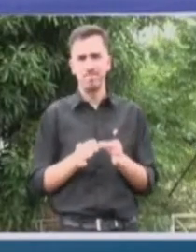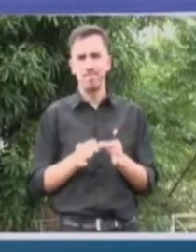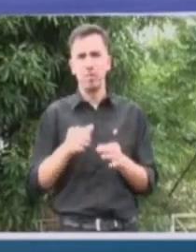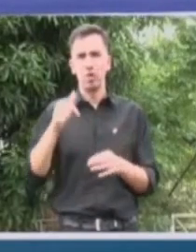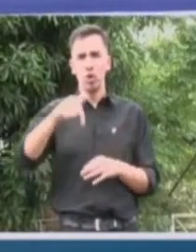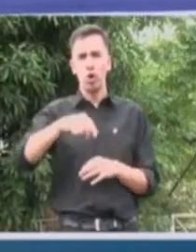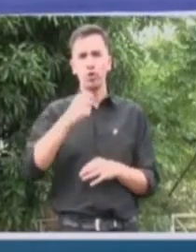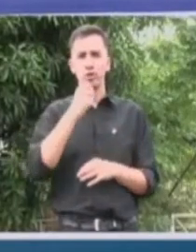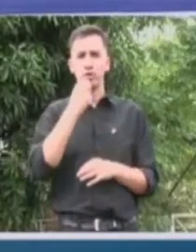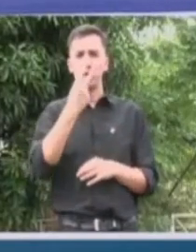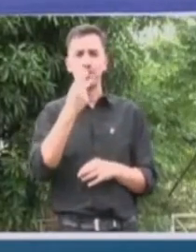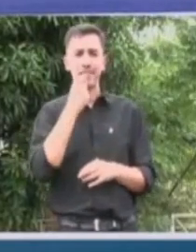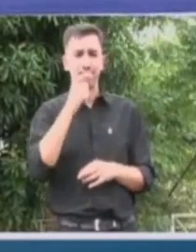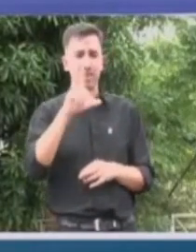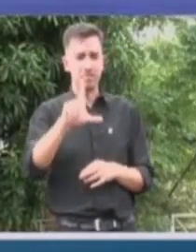Hoy, 2 de abril,